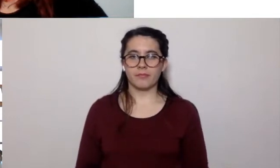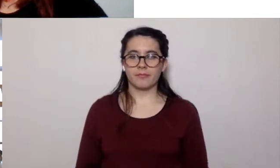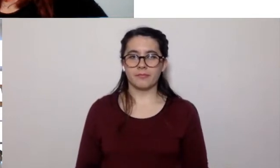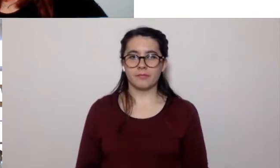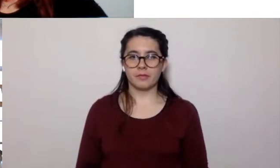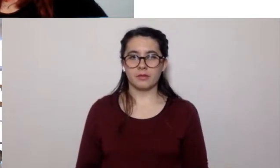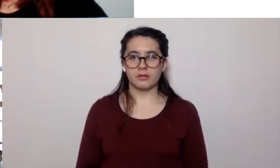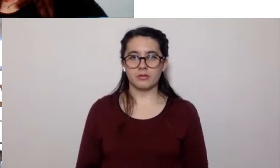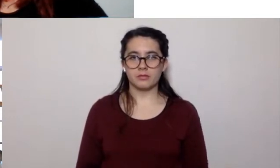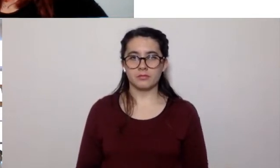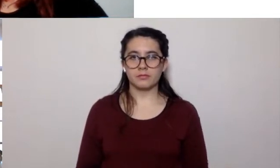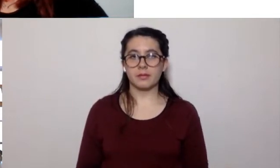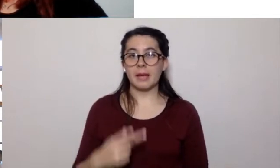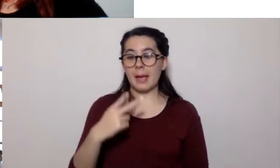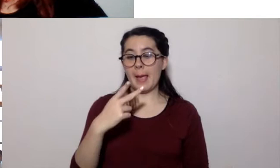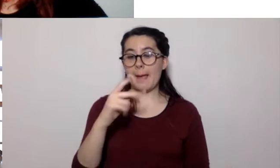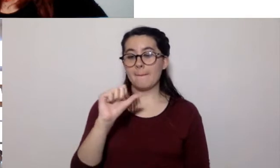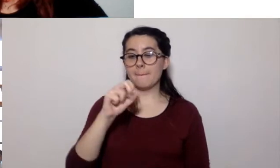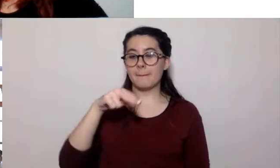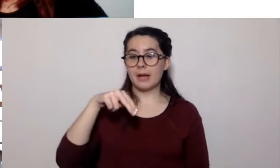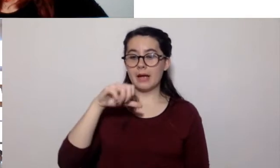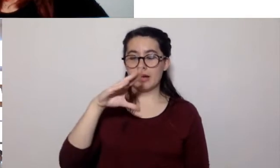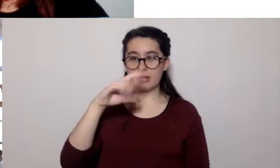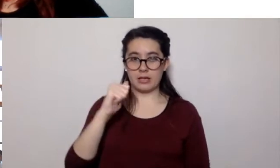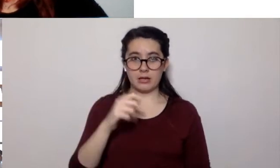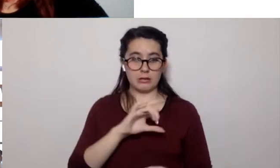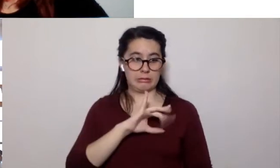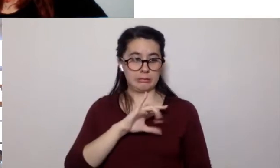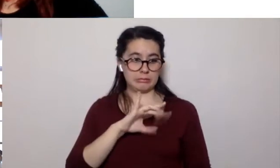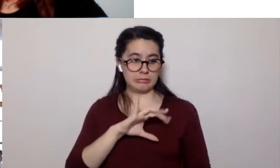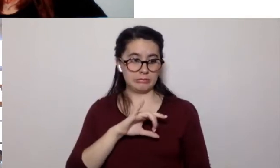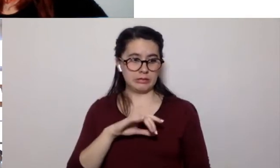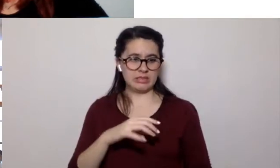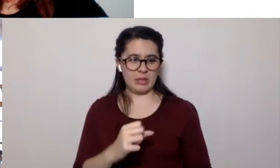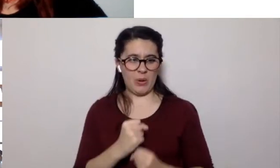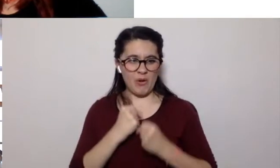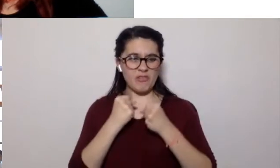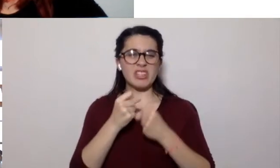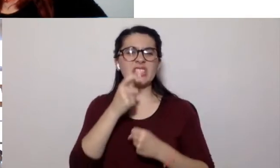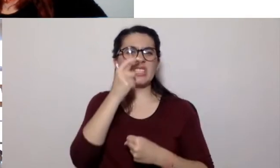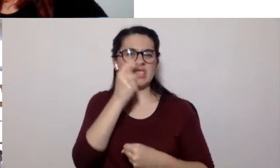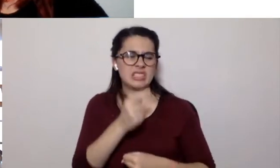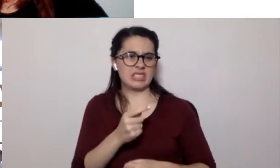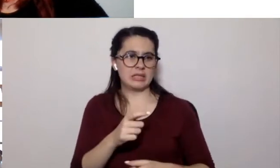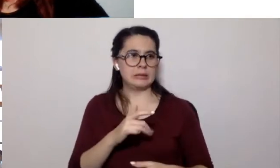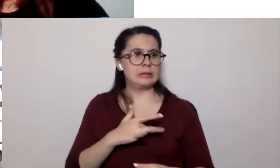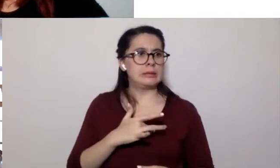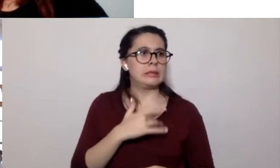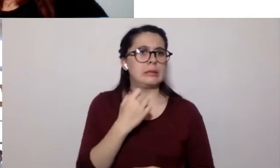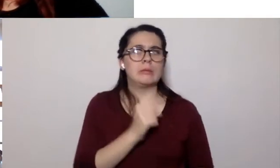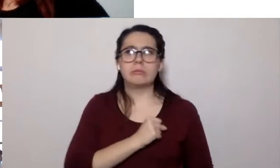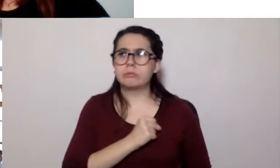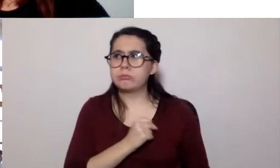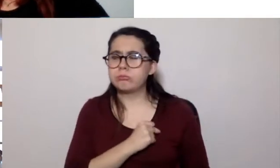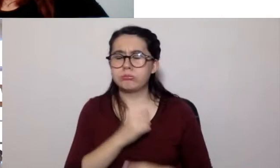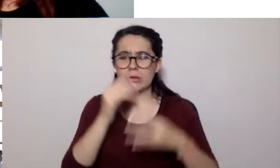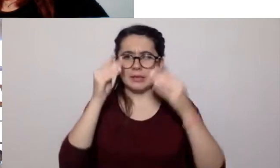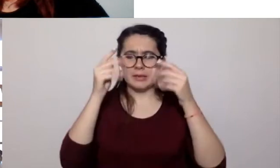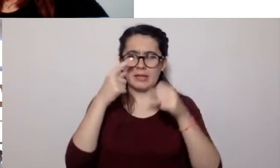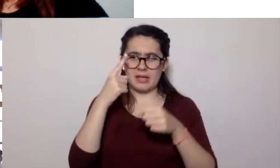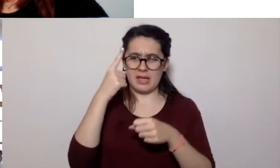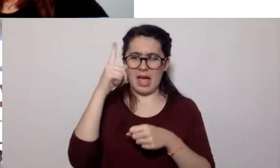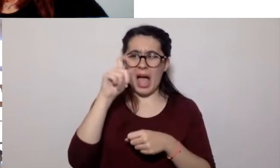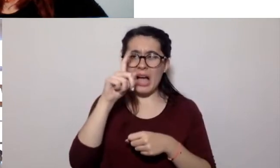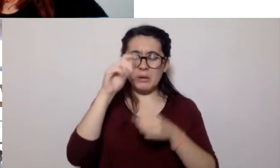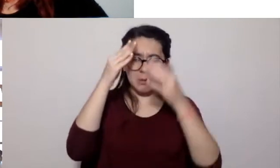O sea, el ataque de pánico ya es una taquicardia incontrolable, sudoración,